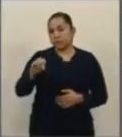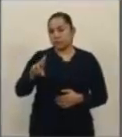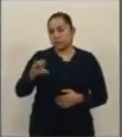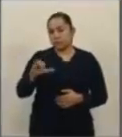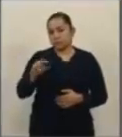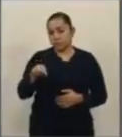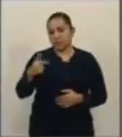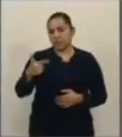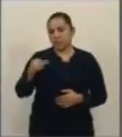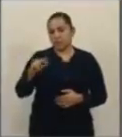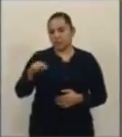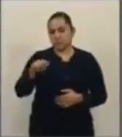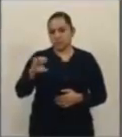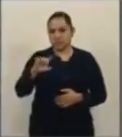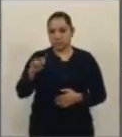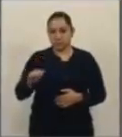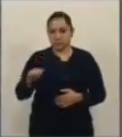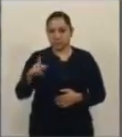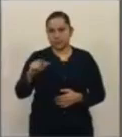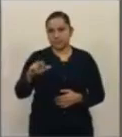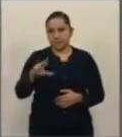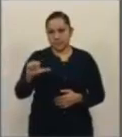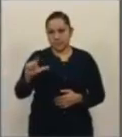Dorian González Parral,